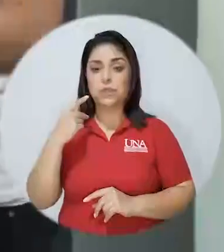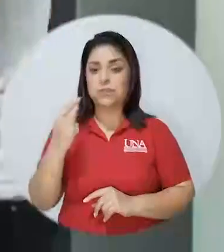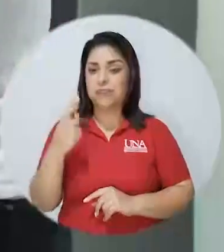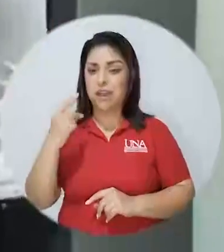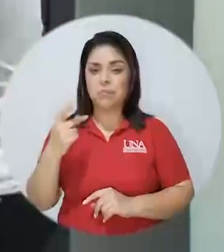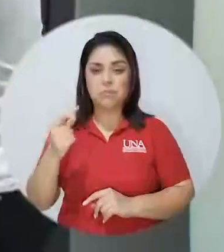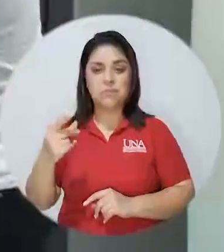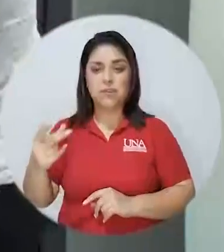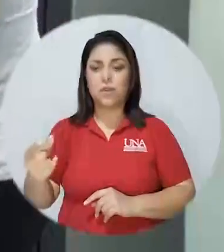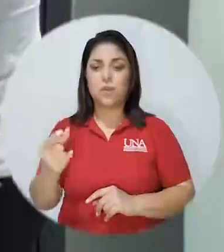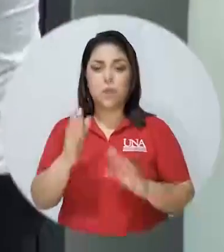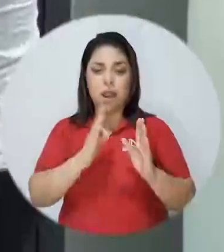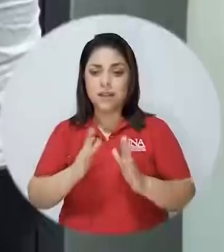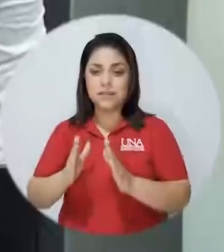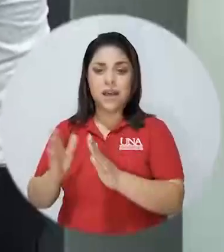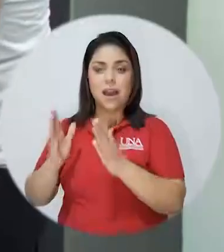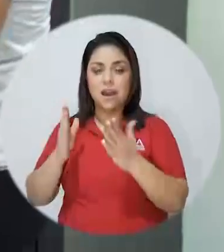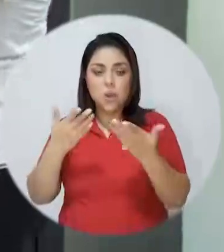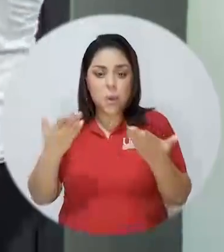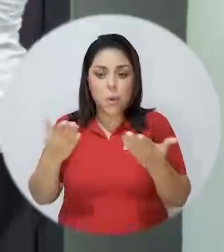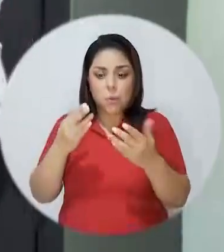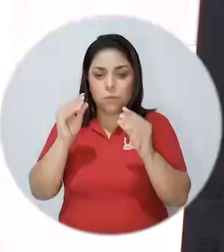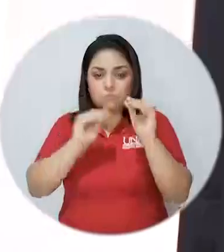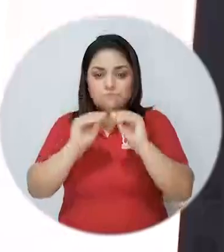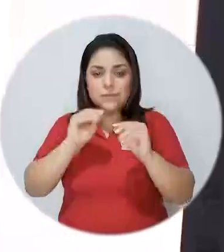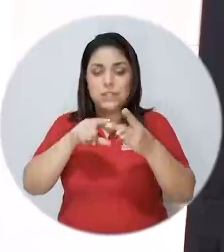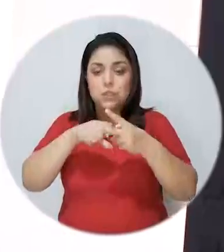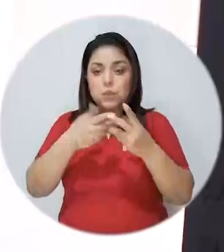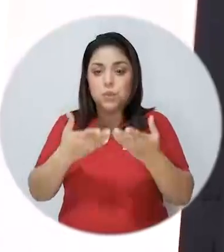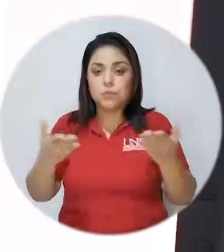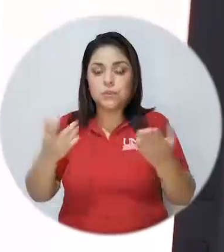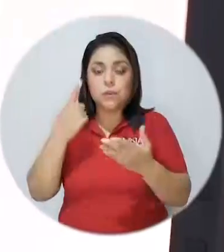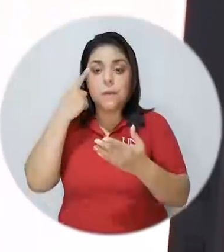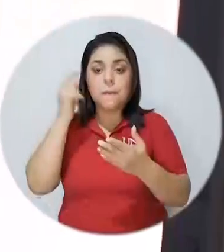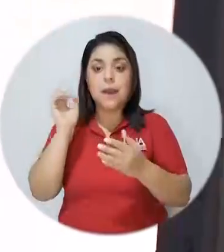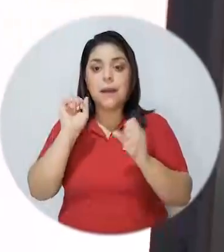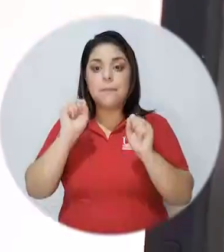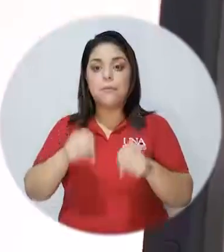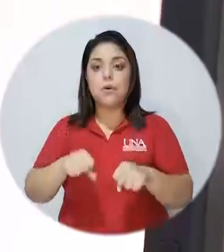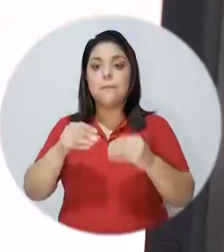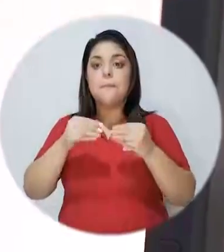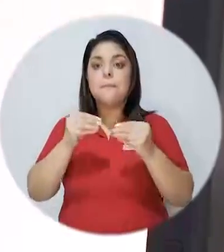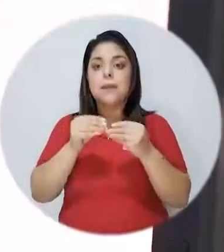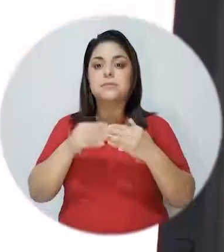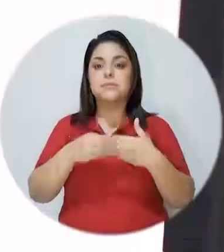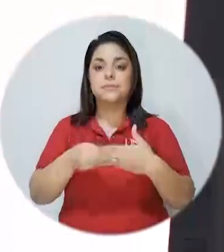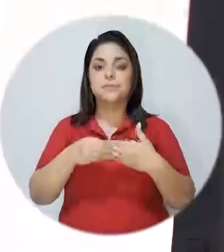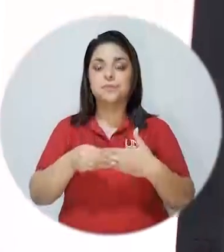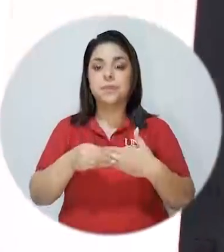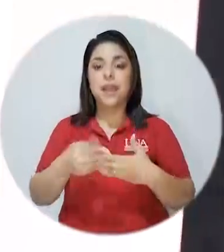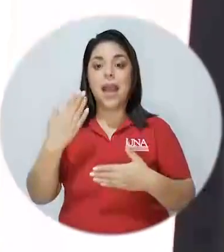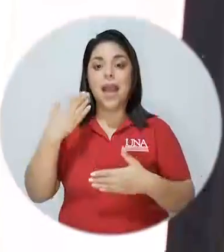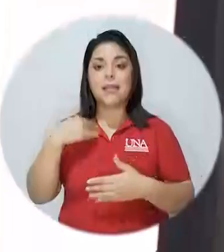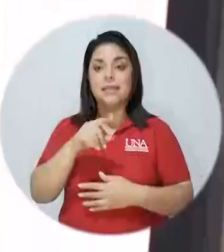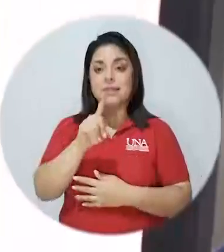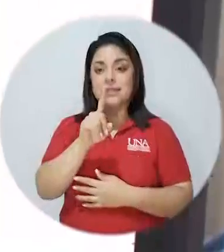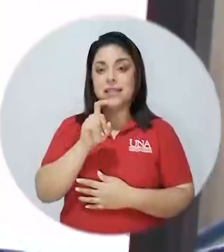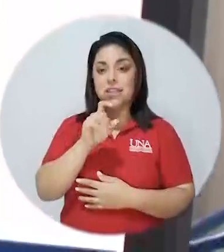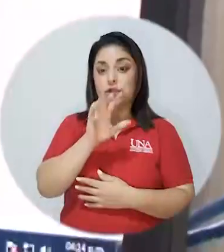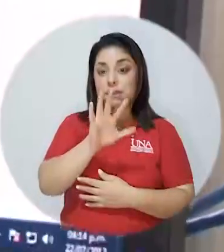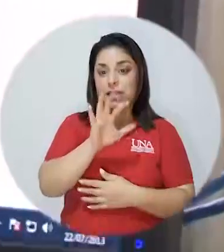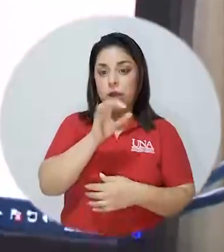a organizar instrumentos, flexibilizarlos para que fuera más efectivo. Pasamos de tener